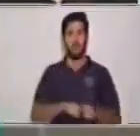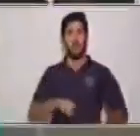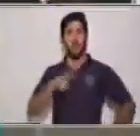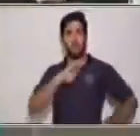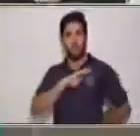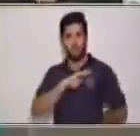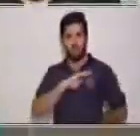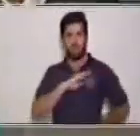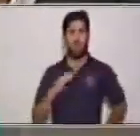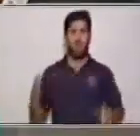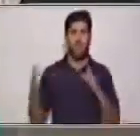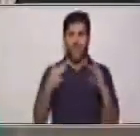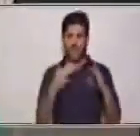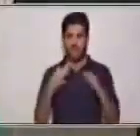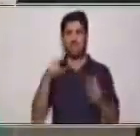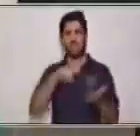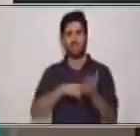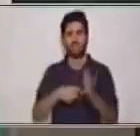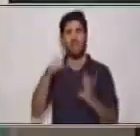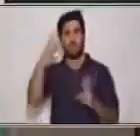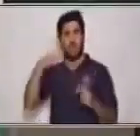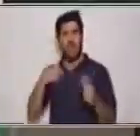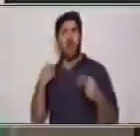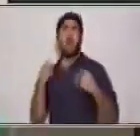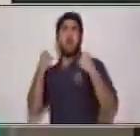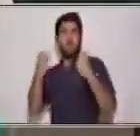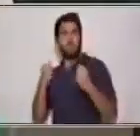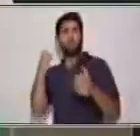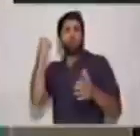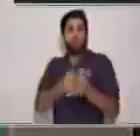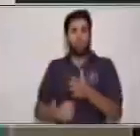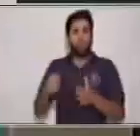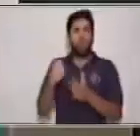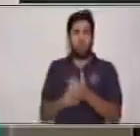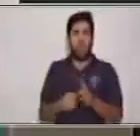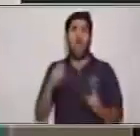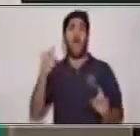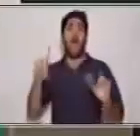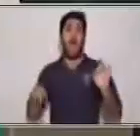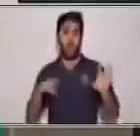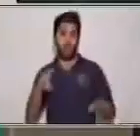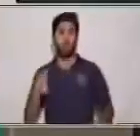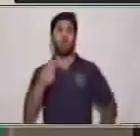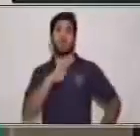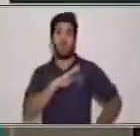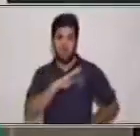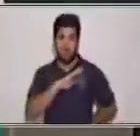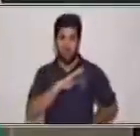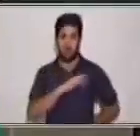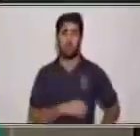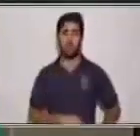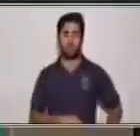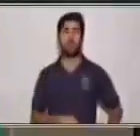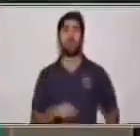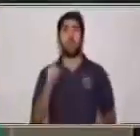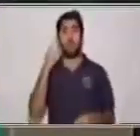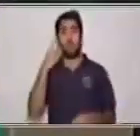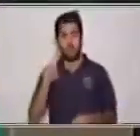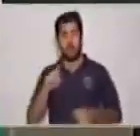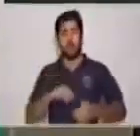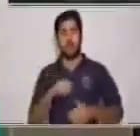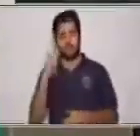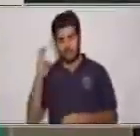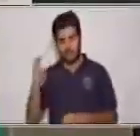a rebelión, a pelea, a una lucha. Y algunos países, su himno nacional es entonación a un himno de